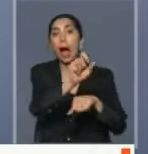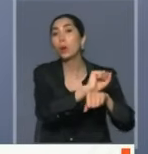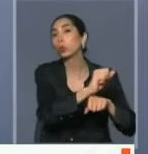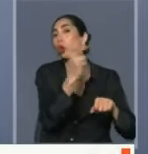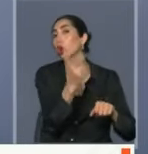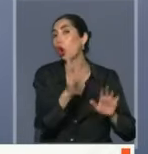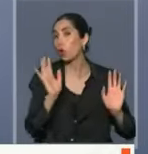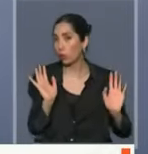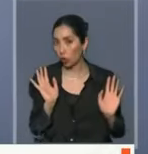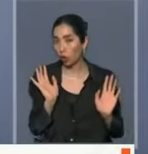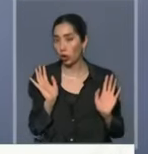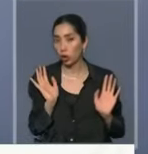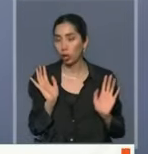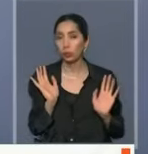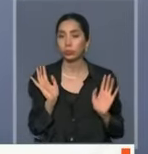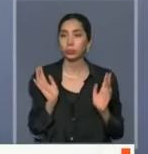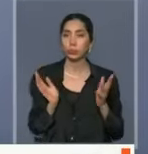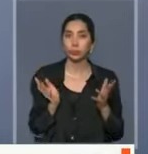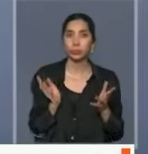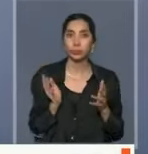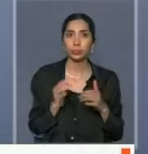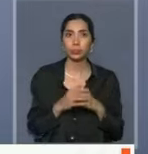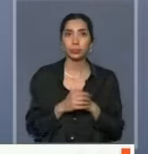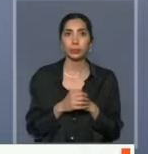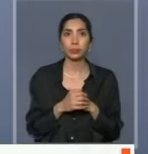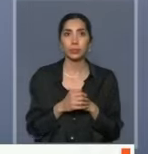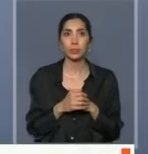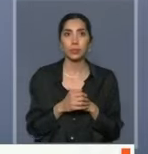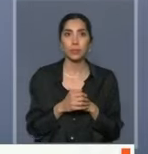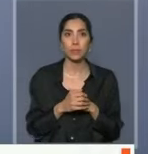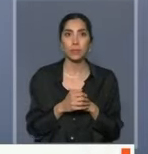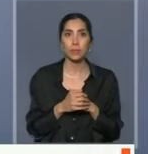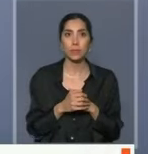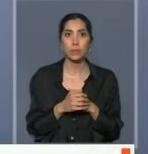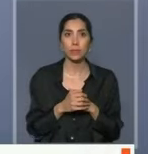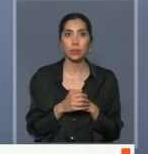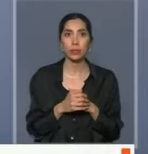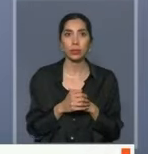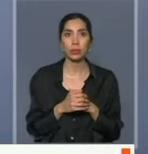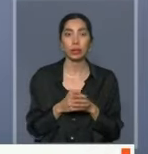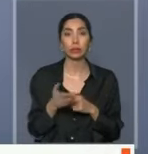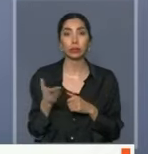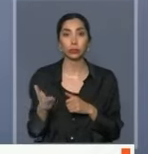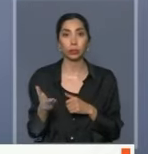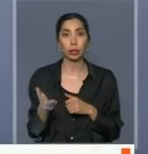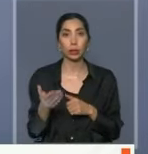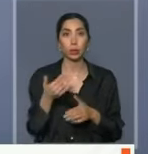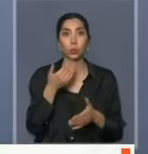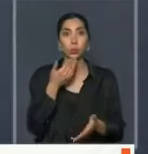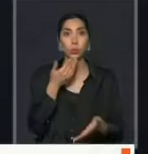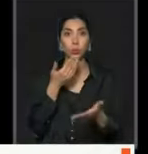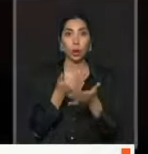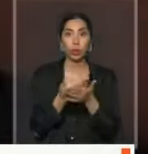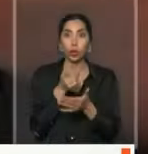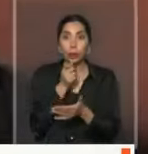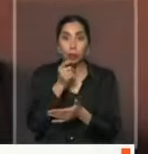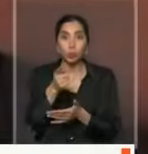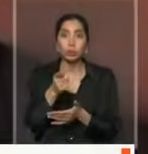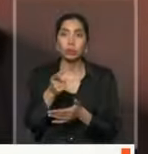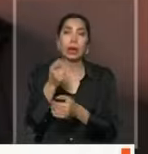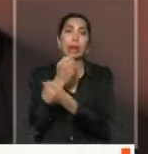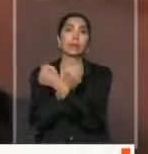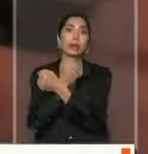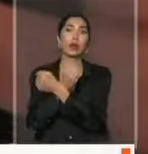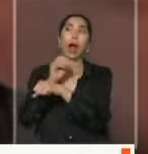falsos, la información del encargo por robo pasa inmediatamente a conocimiento de todas las comisarías. Con